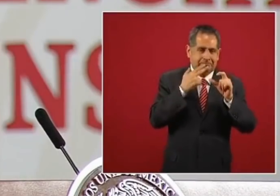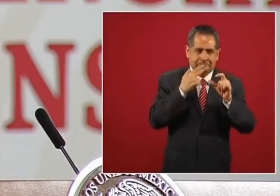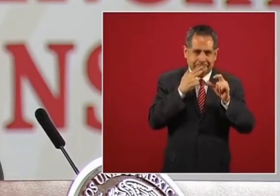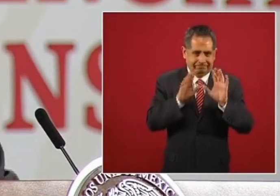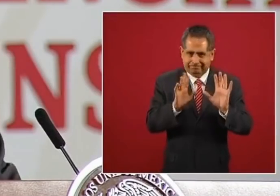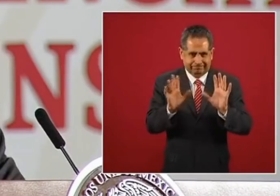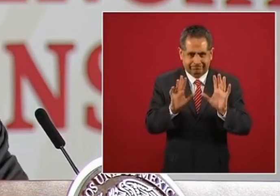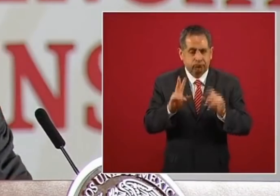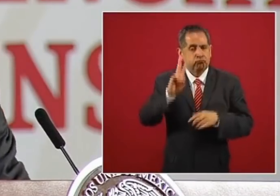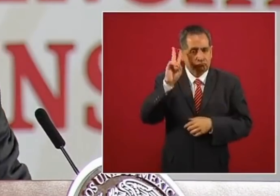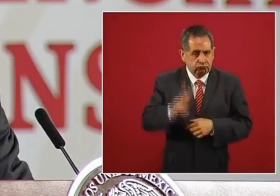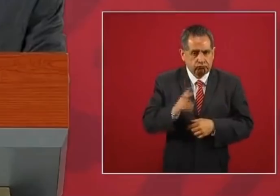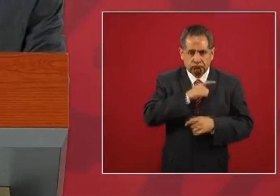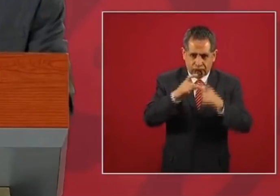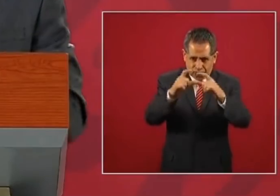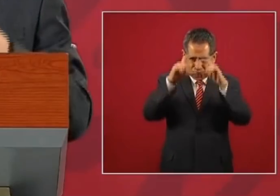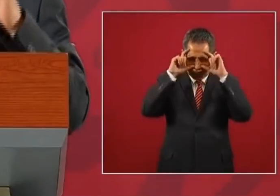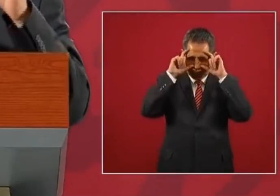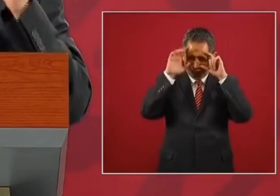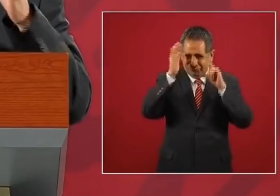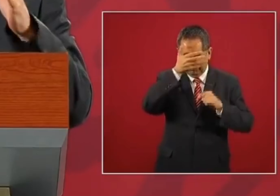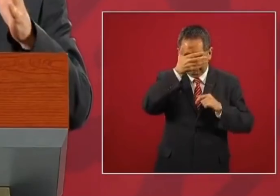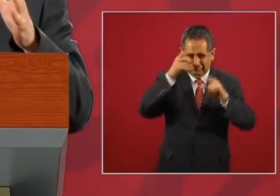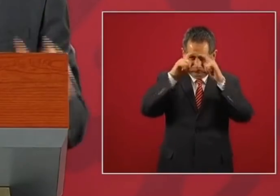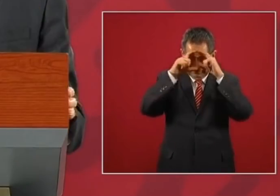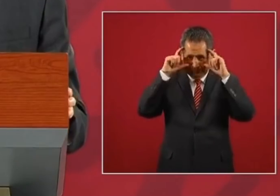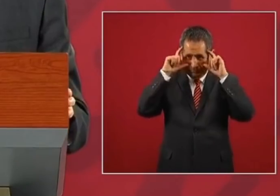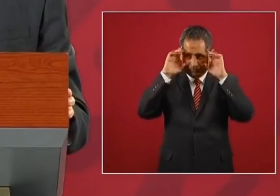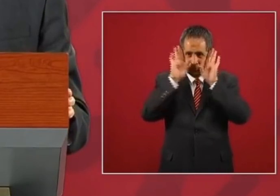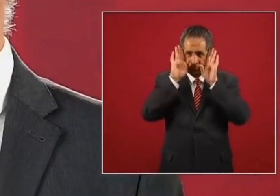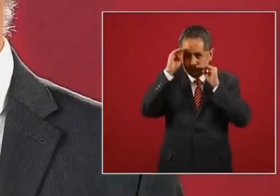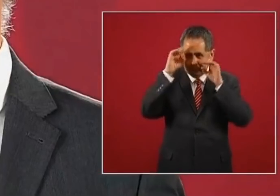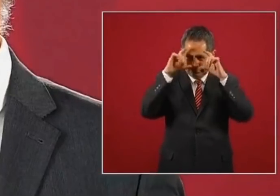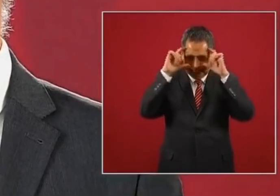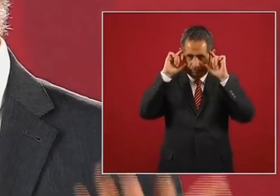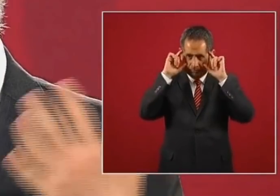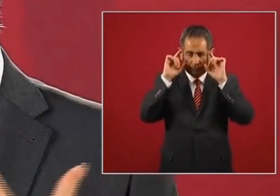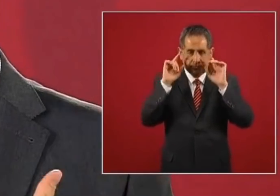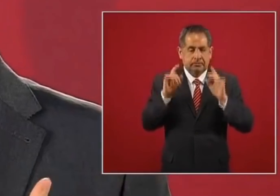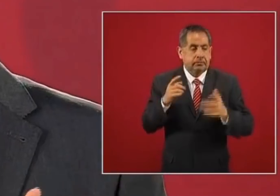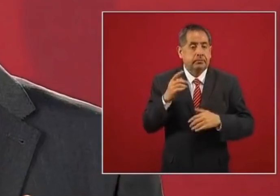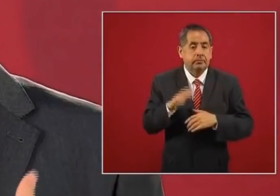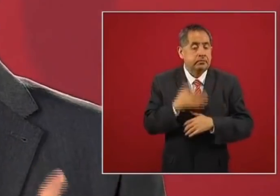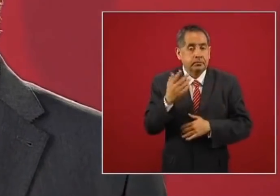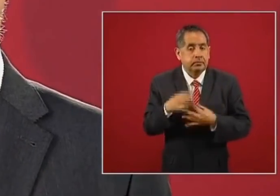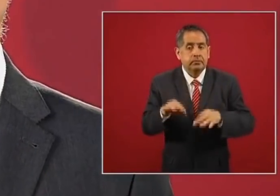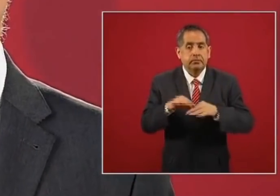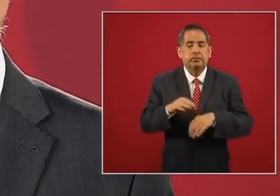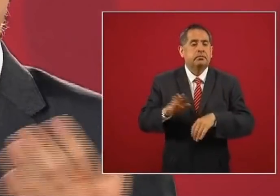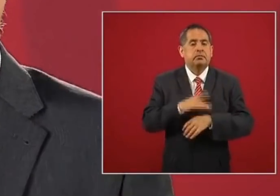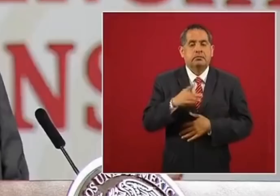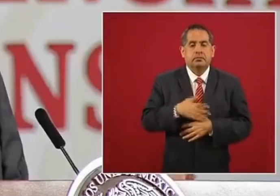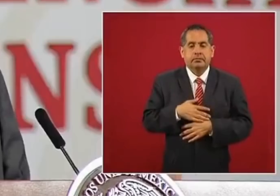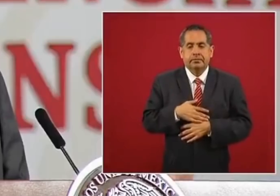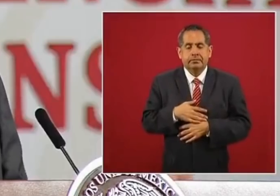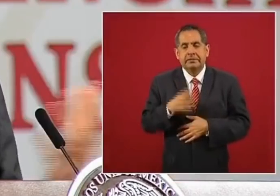un mecanismo de protección. Entonces, ¿por qué es importante esto? Porque la falsa sensación de seguridad,